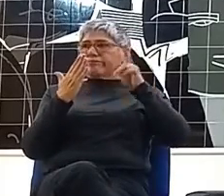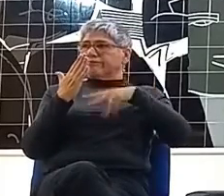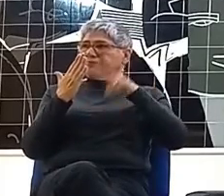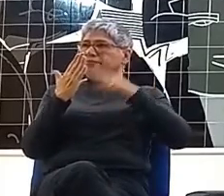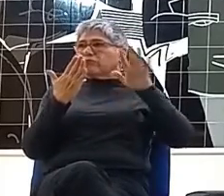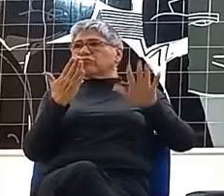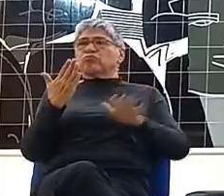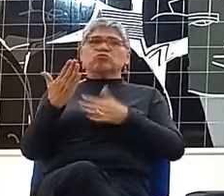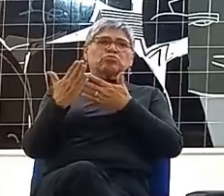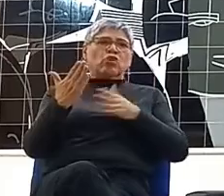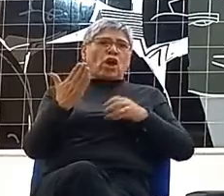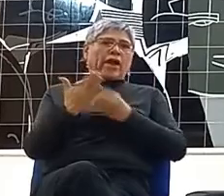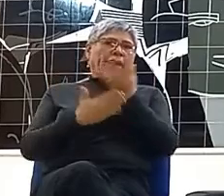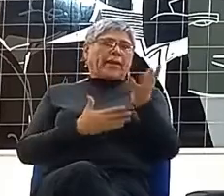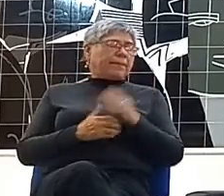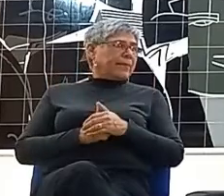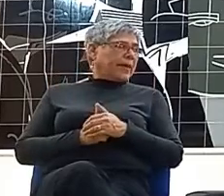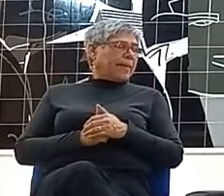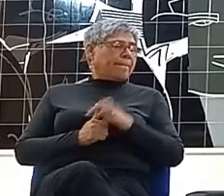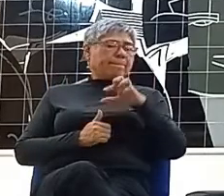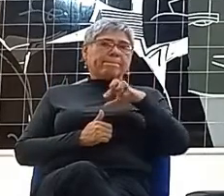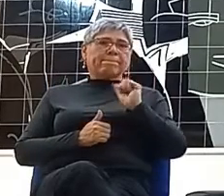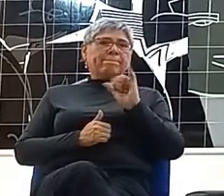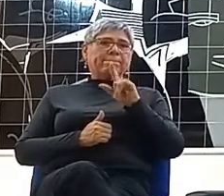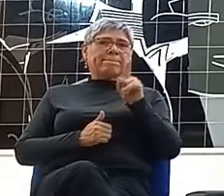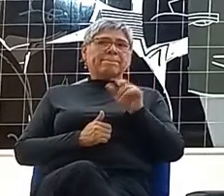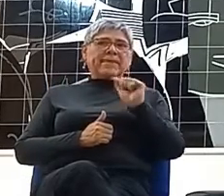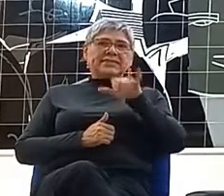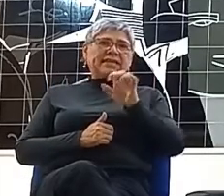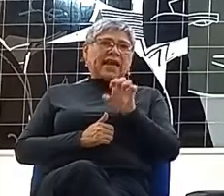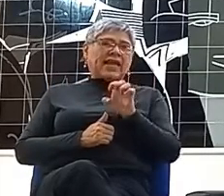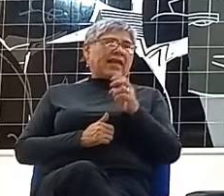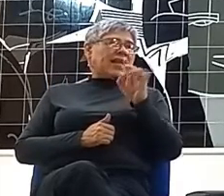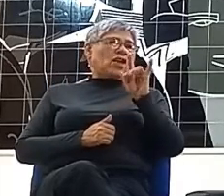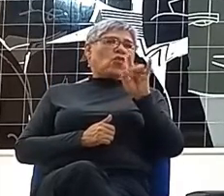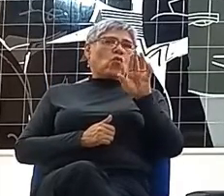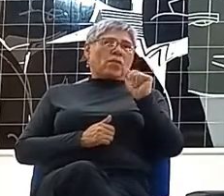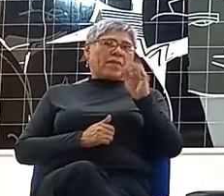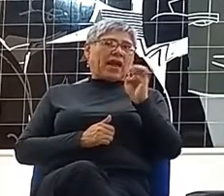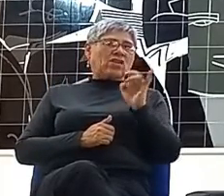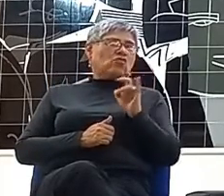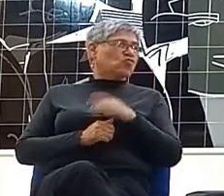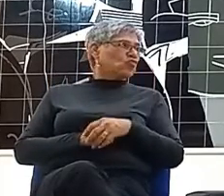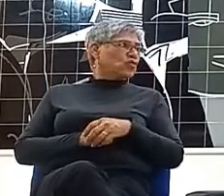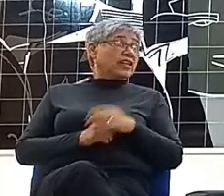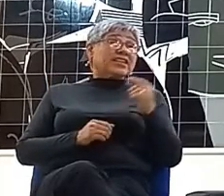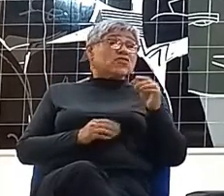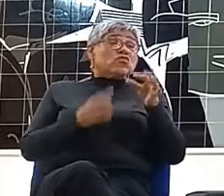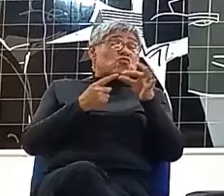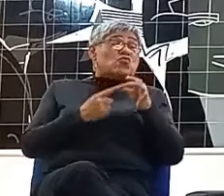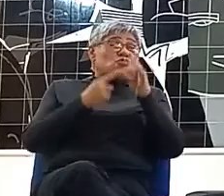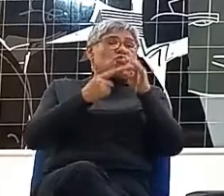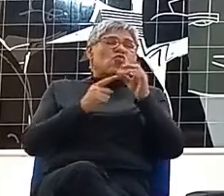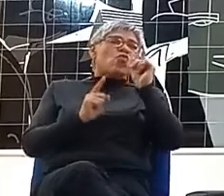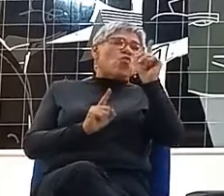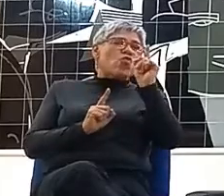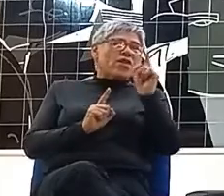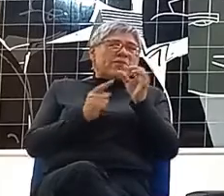de paisaje urbano del siglo que amanece, y en especial un poema que a mí me parece excepcional, que es Conjunto